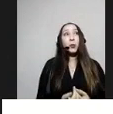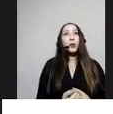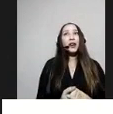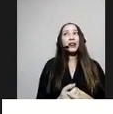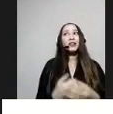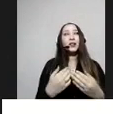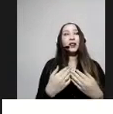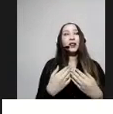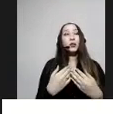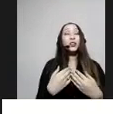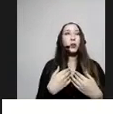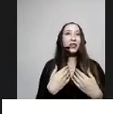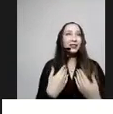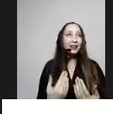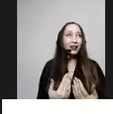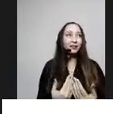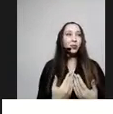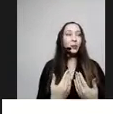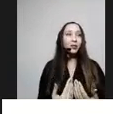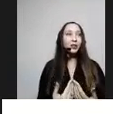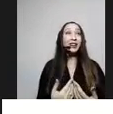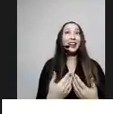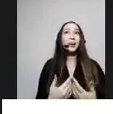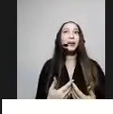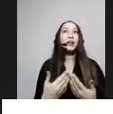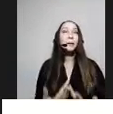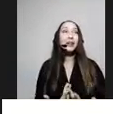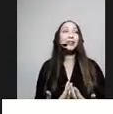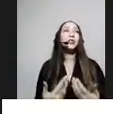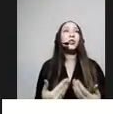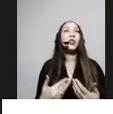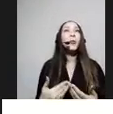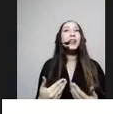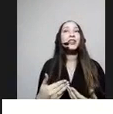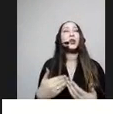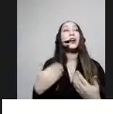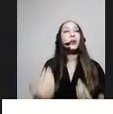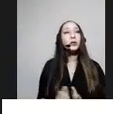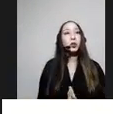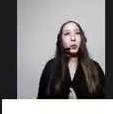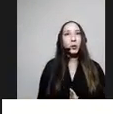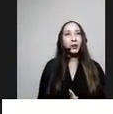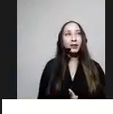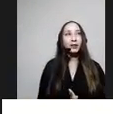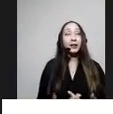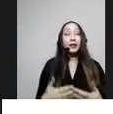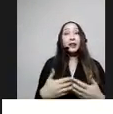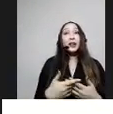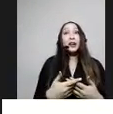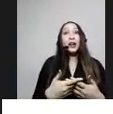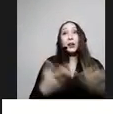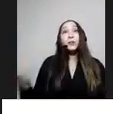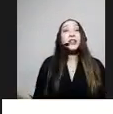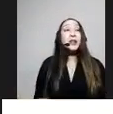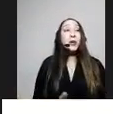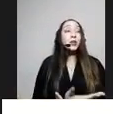nosotros no podemos dejar nuestro bienestar como personas en manos de la empresa. Nosotros tenemos que hacernos cargo de nuestro propio bienestar.